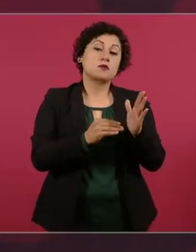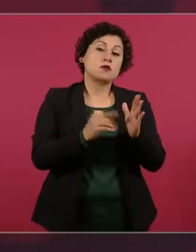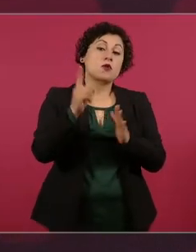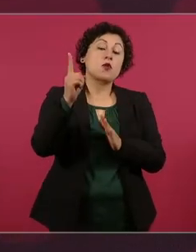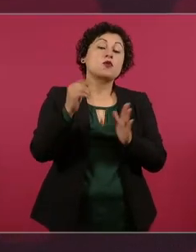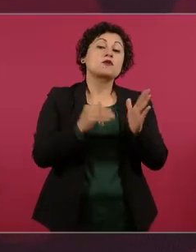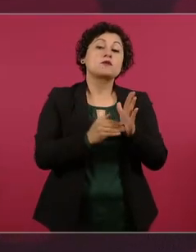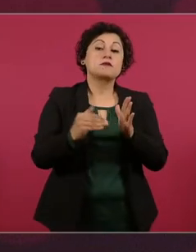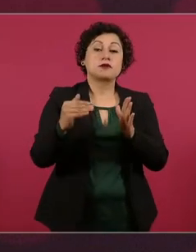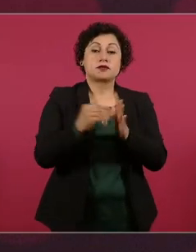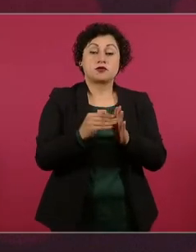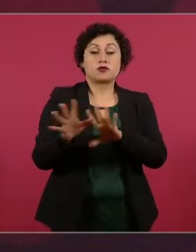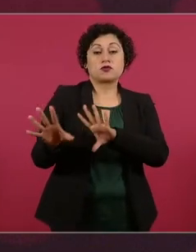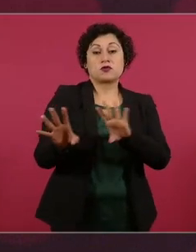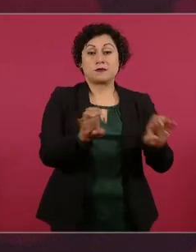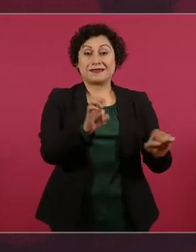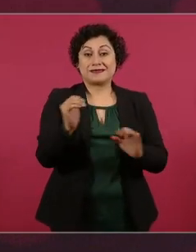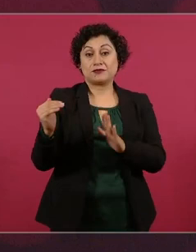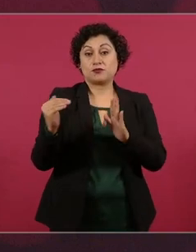200,000 barriles diarios más.